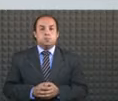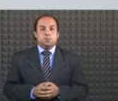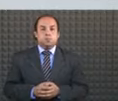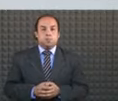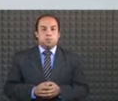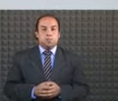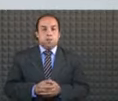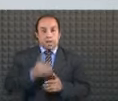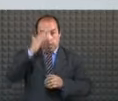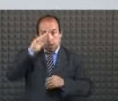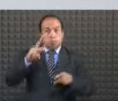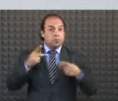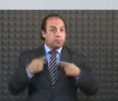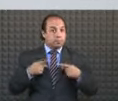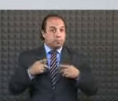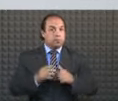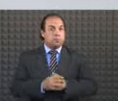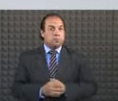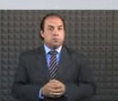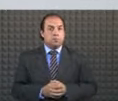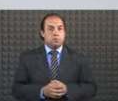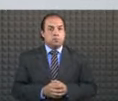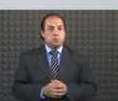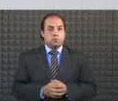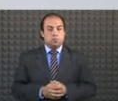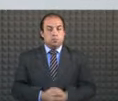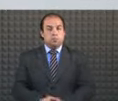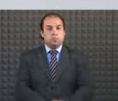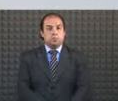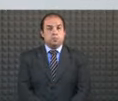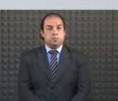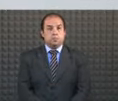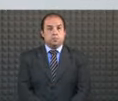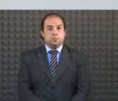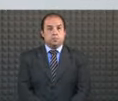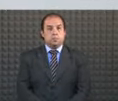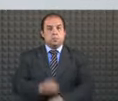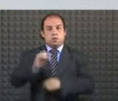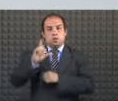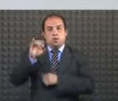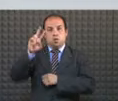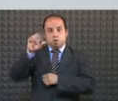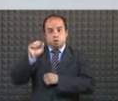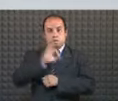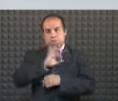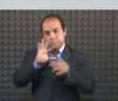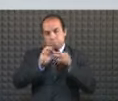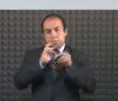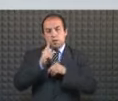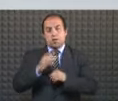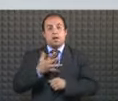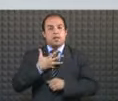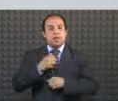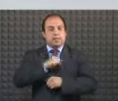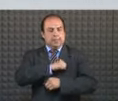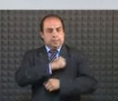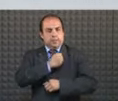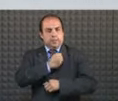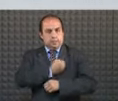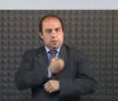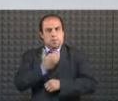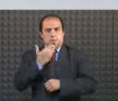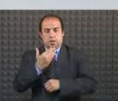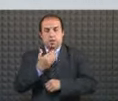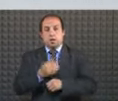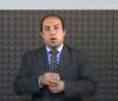sabemos que las personas que están, bueno, Oliva lo puede explicar mejor, que tienen buena salud enfrentan